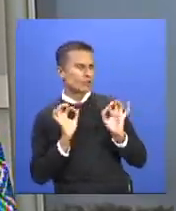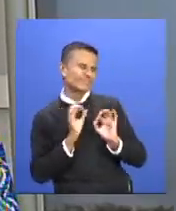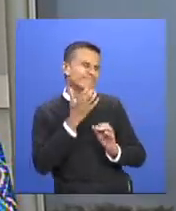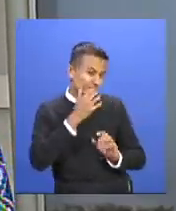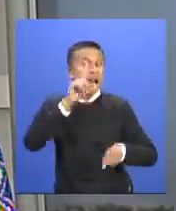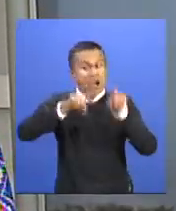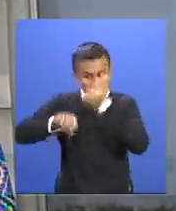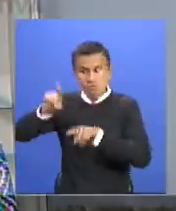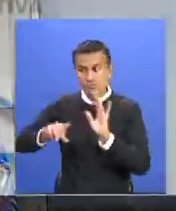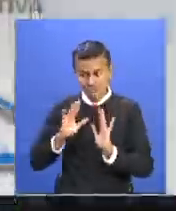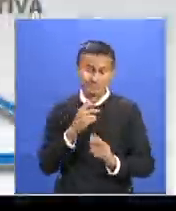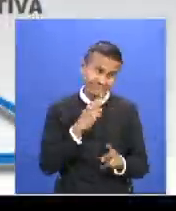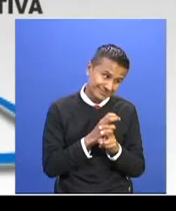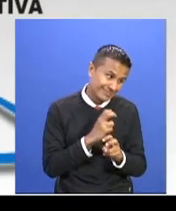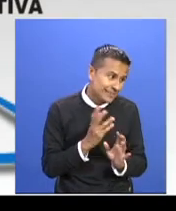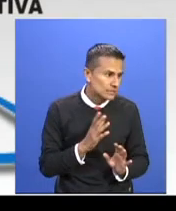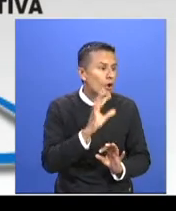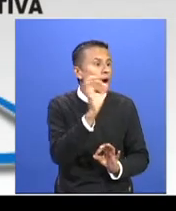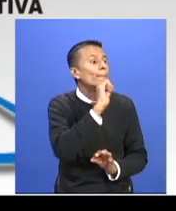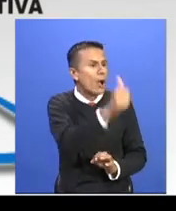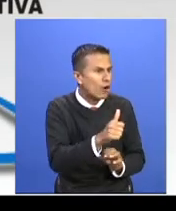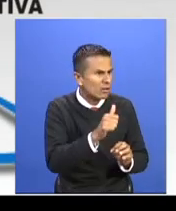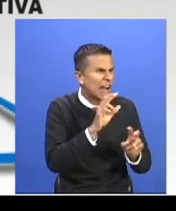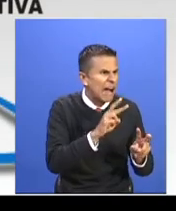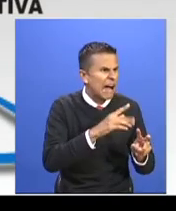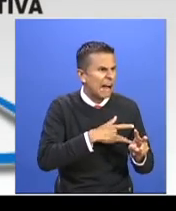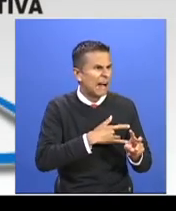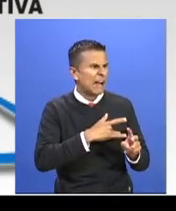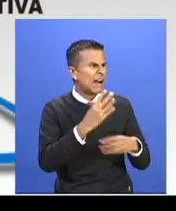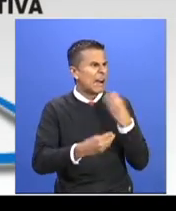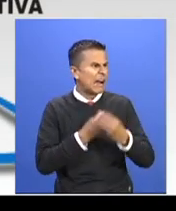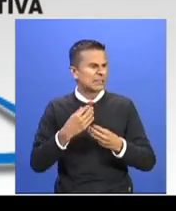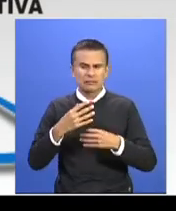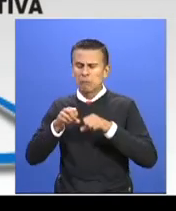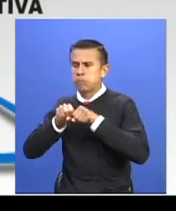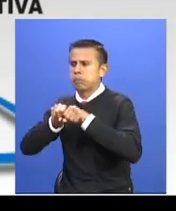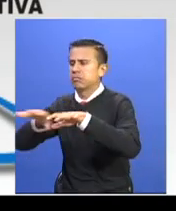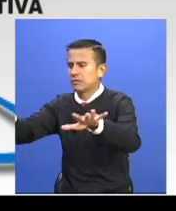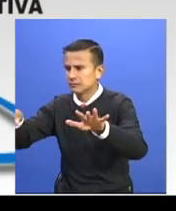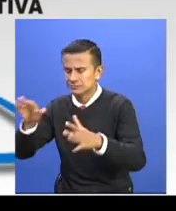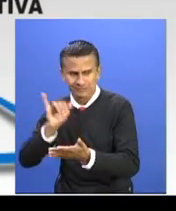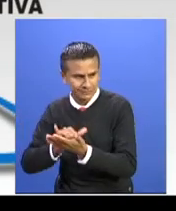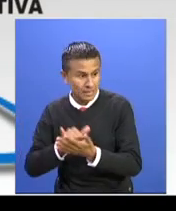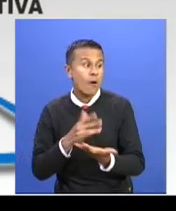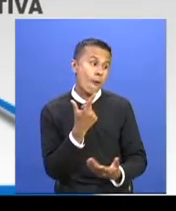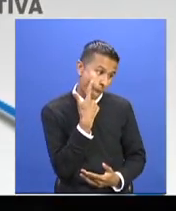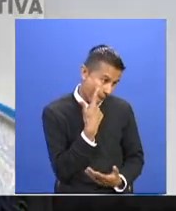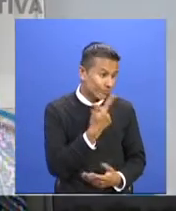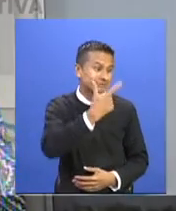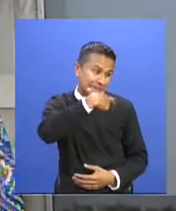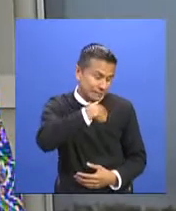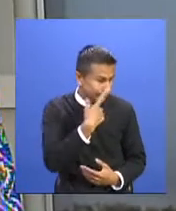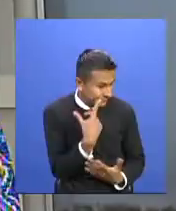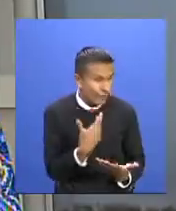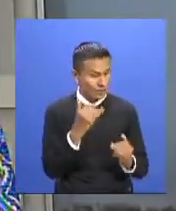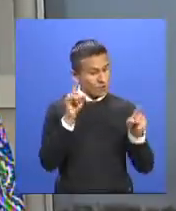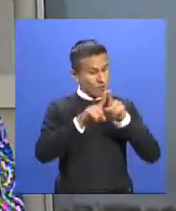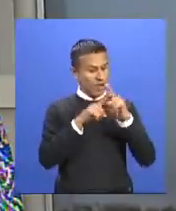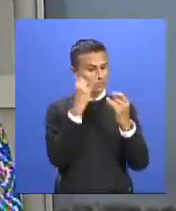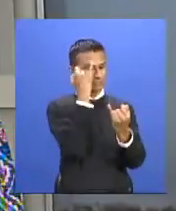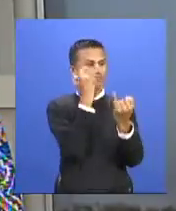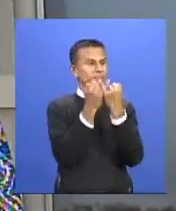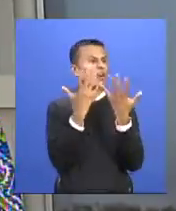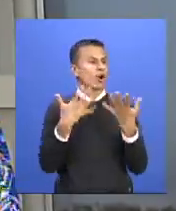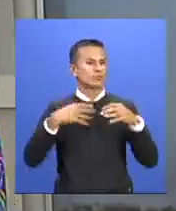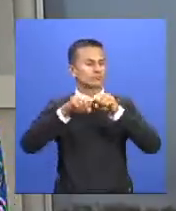Y encima de todo, empiezan a replicar esa información. Entonces, es muy, muy, muy serio y hay que cuidar muchísimo esa parte